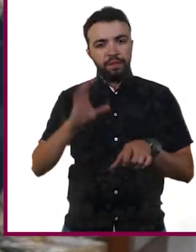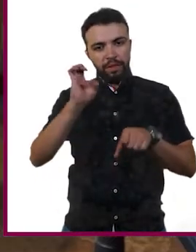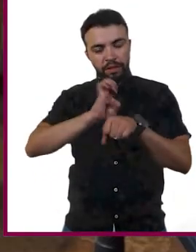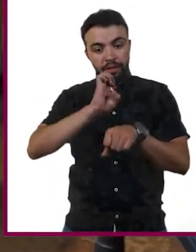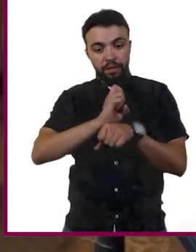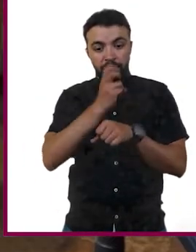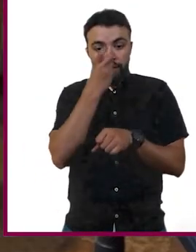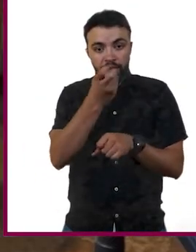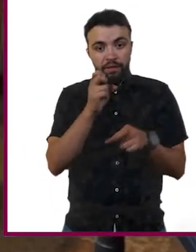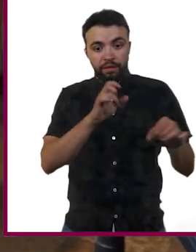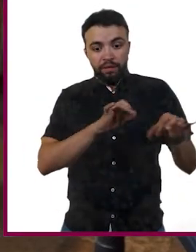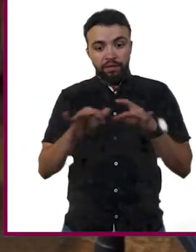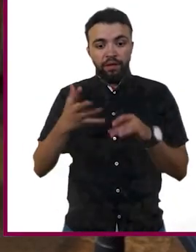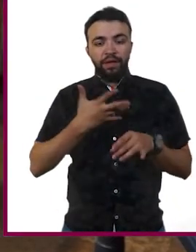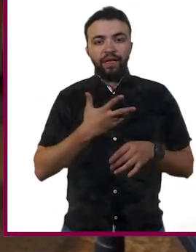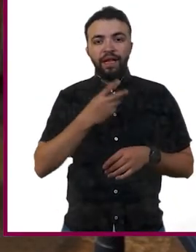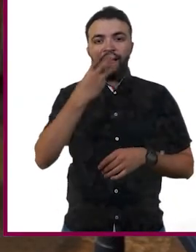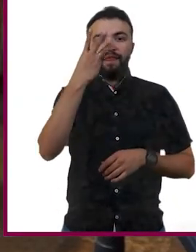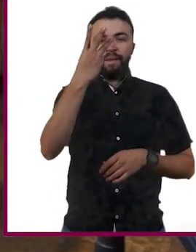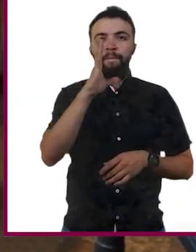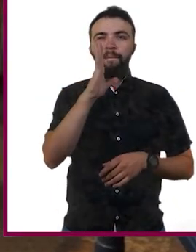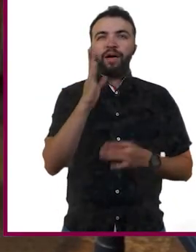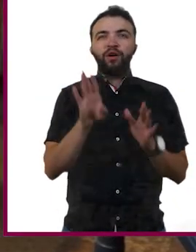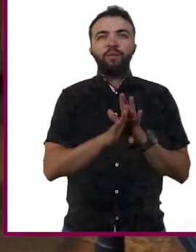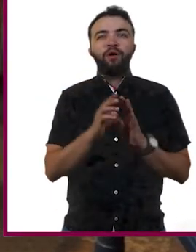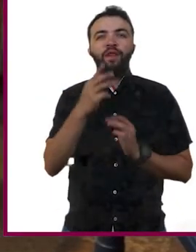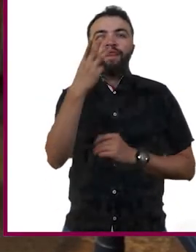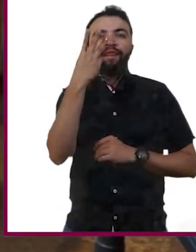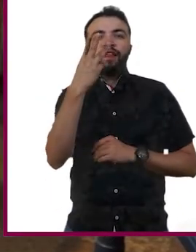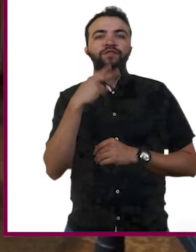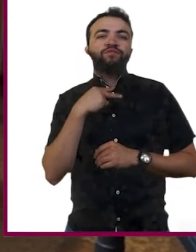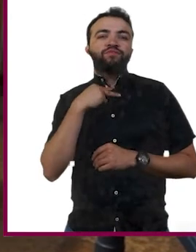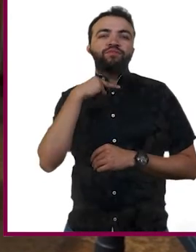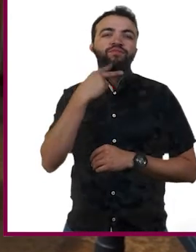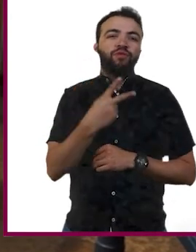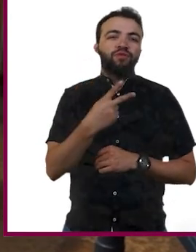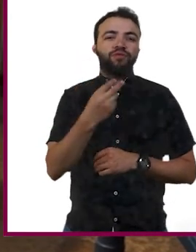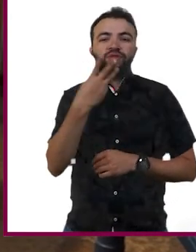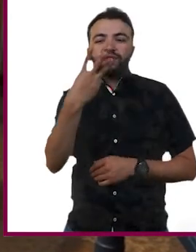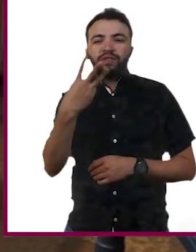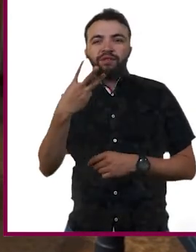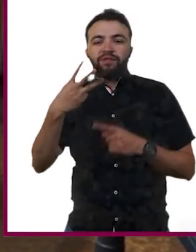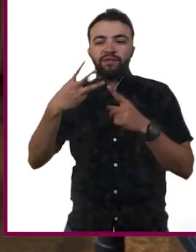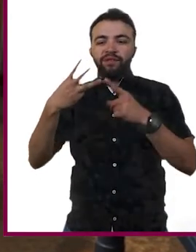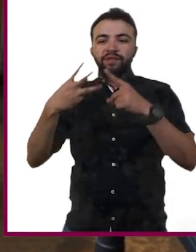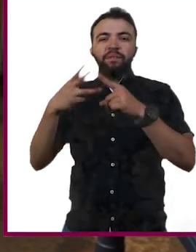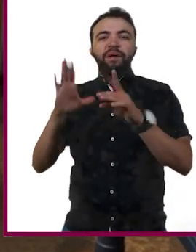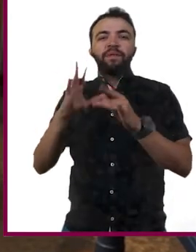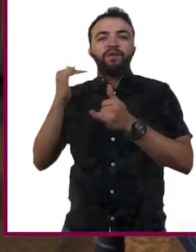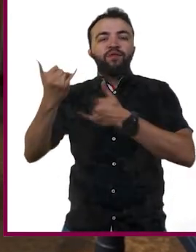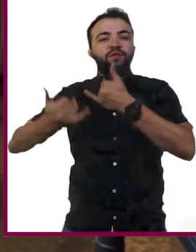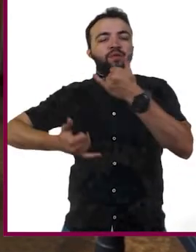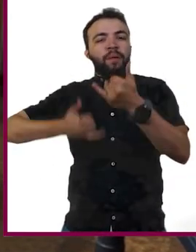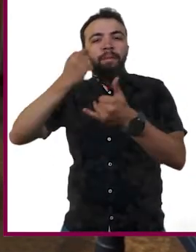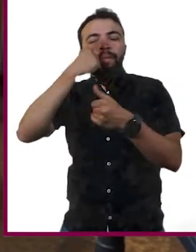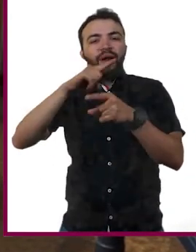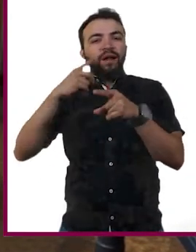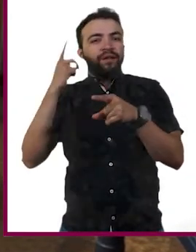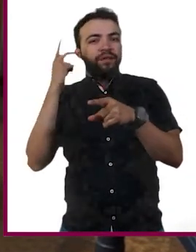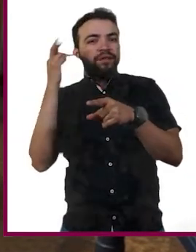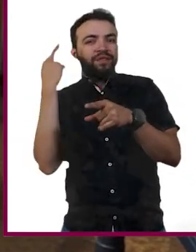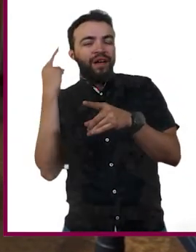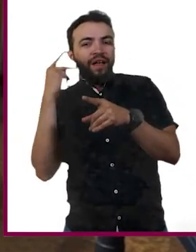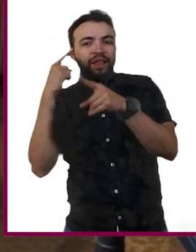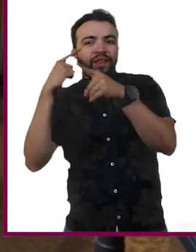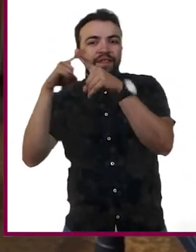Entonces, este instrumento tiene 3 voces o 3 registros con los que puedes jugar a diferentes